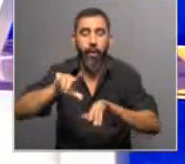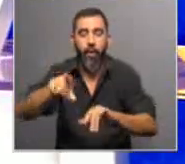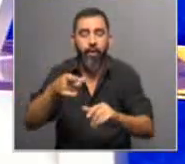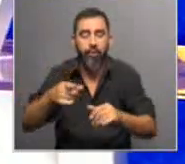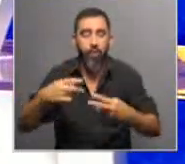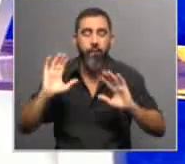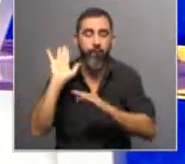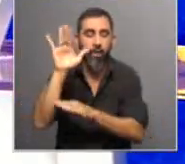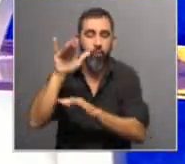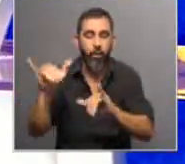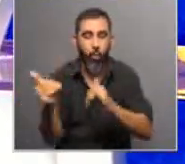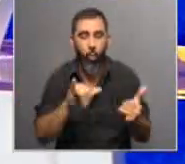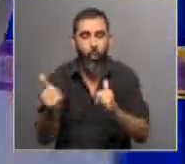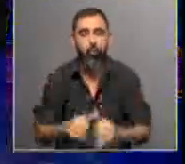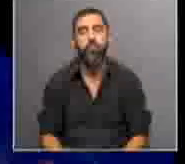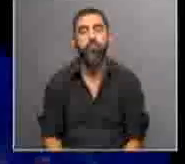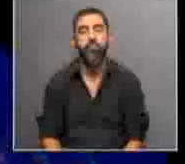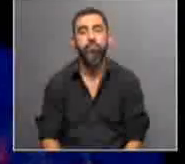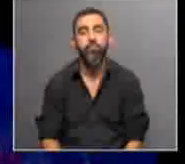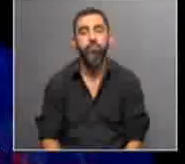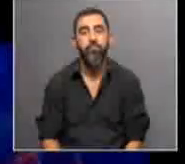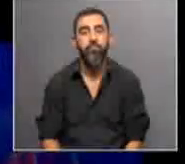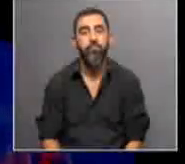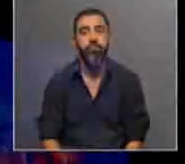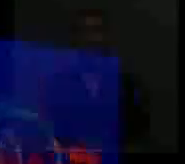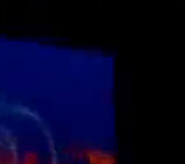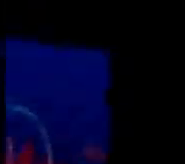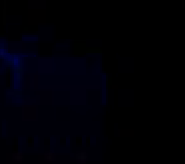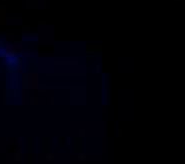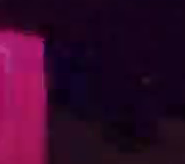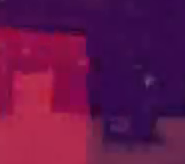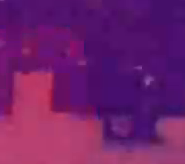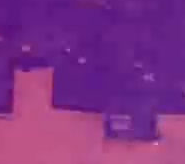Ricway Newsom. Ya venimos. En plena ciudad.